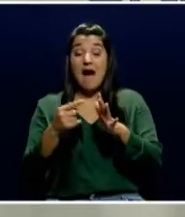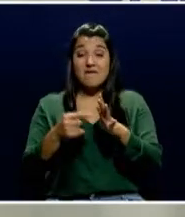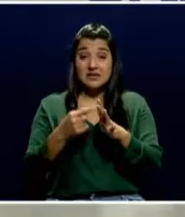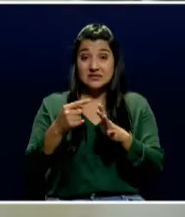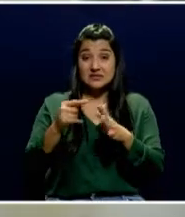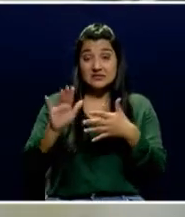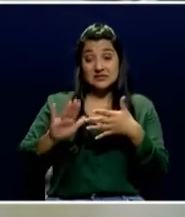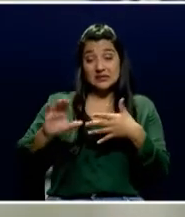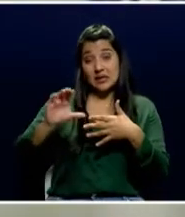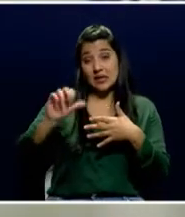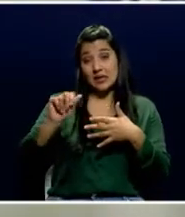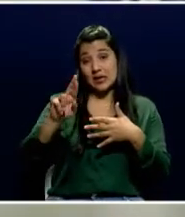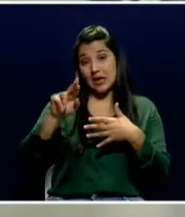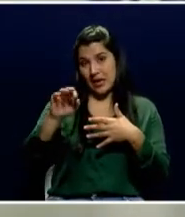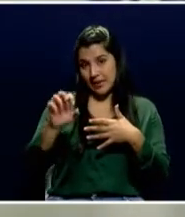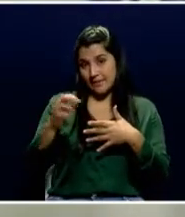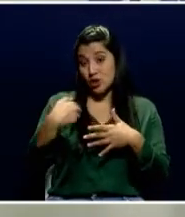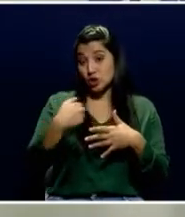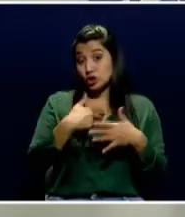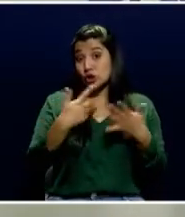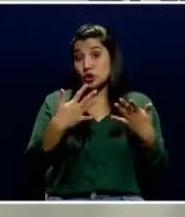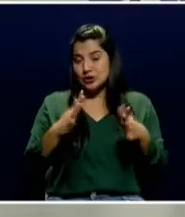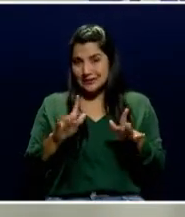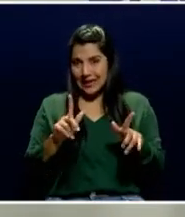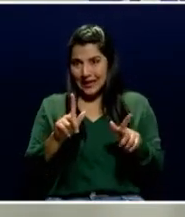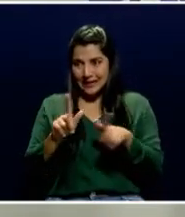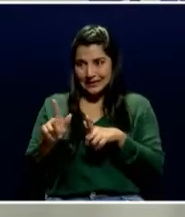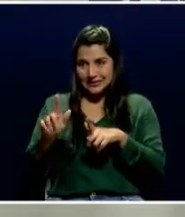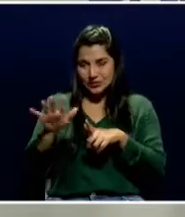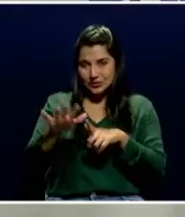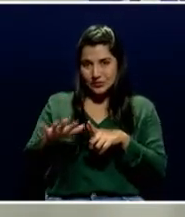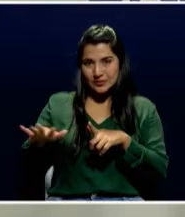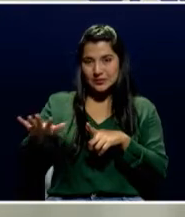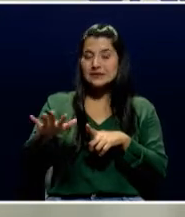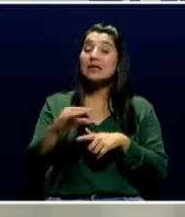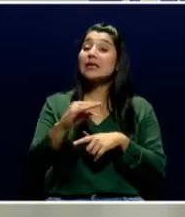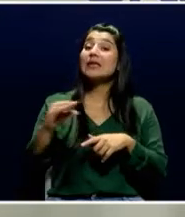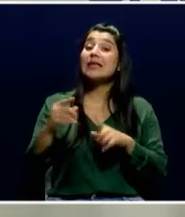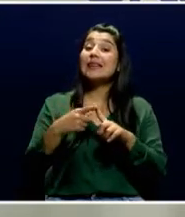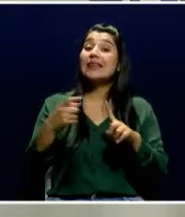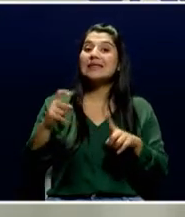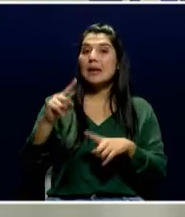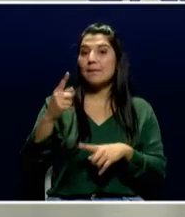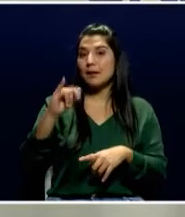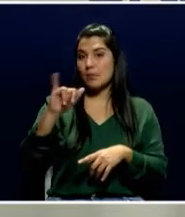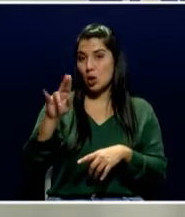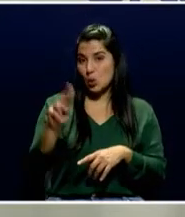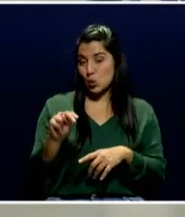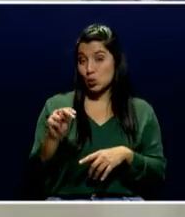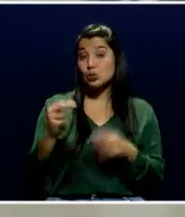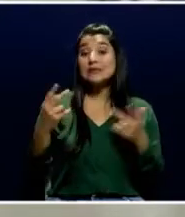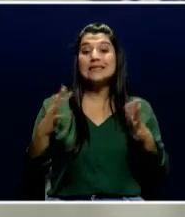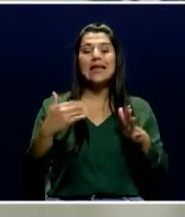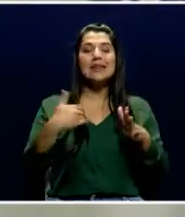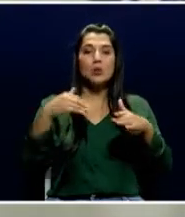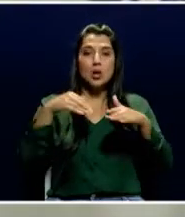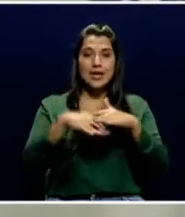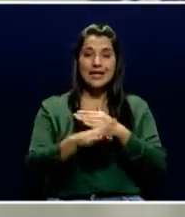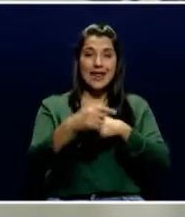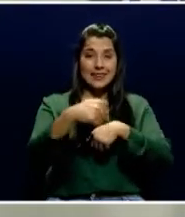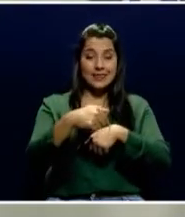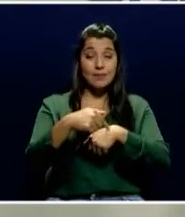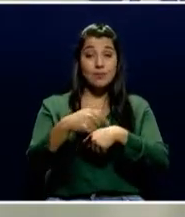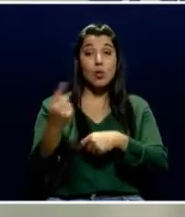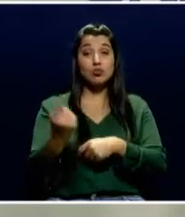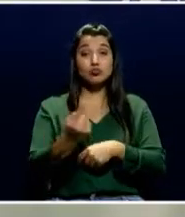ese periodo y ya pues estamos preparando a la zona también para eso. Y a partir del 1 de junio tenemos el ingreso de la temporada de